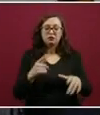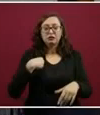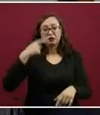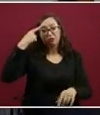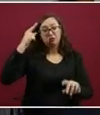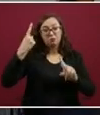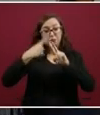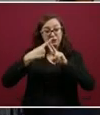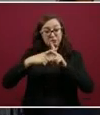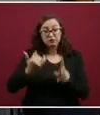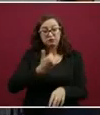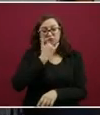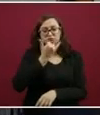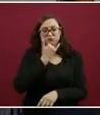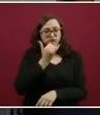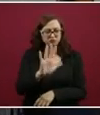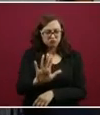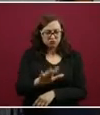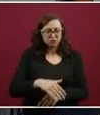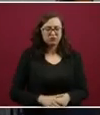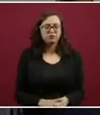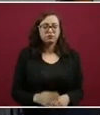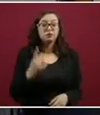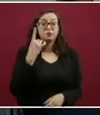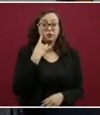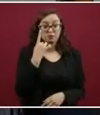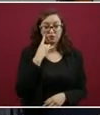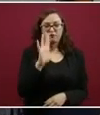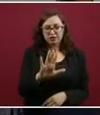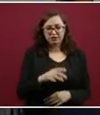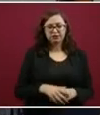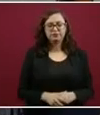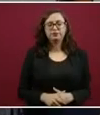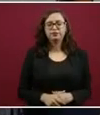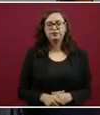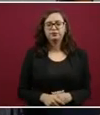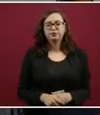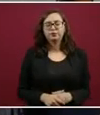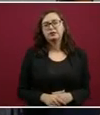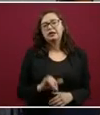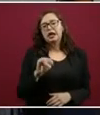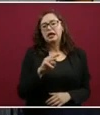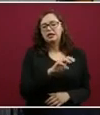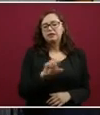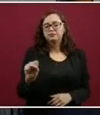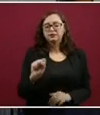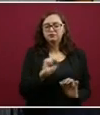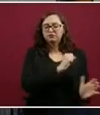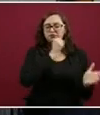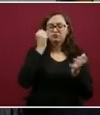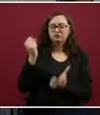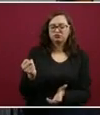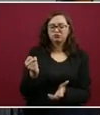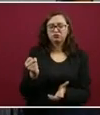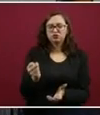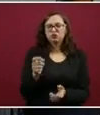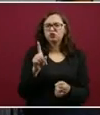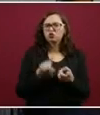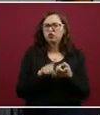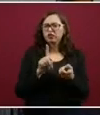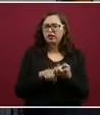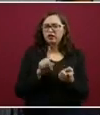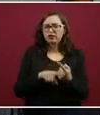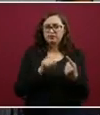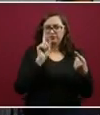cálculo matemático. A ver, primero, ¿de dónde vienen los ingresos del IMSS? Tiene tres fuentes.